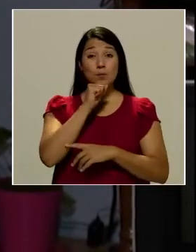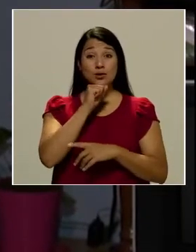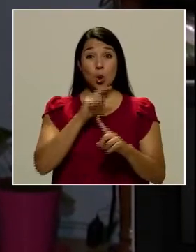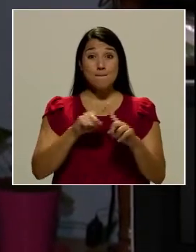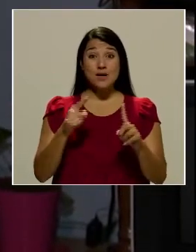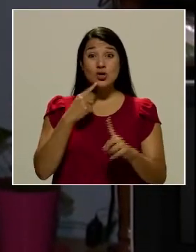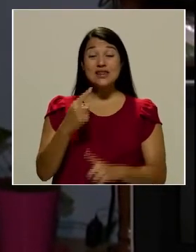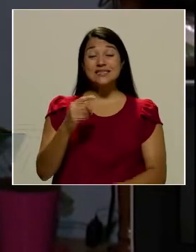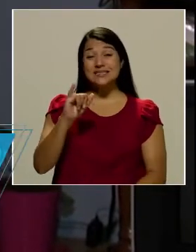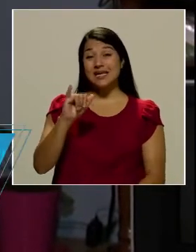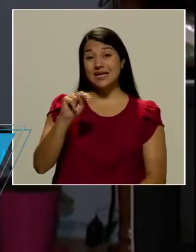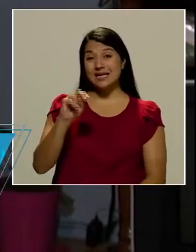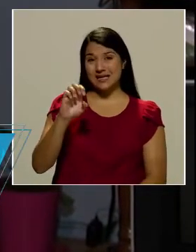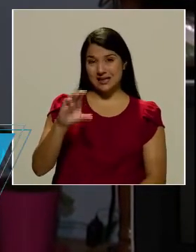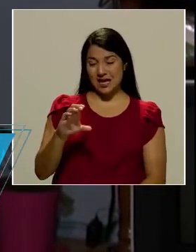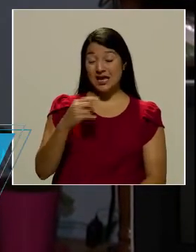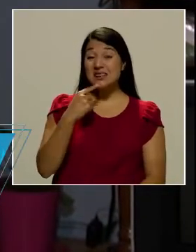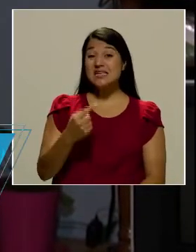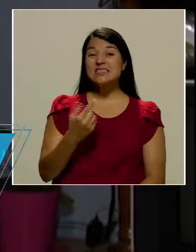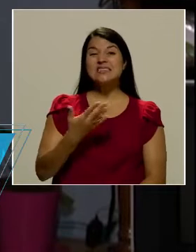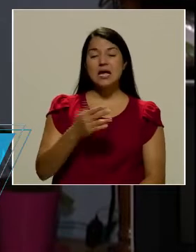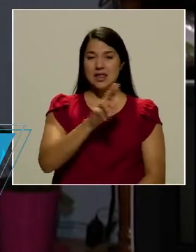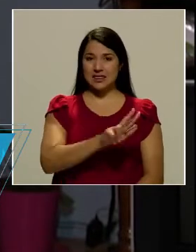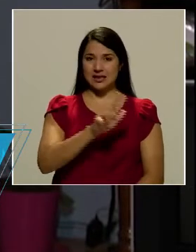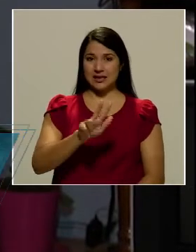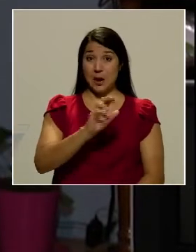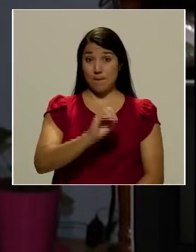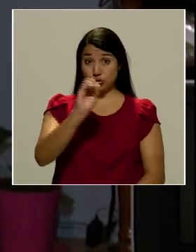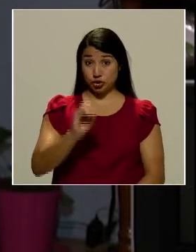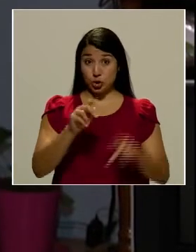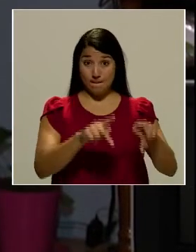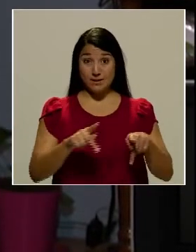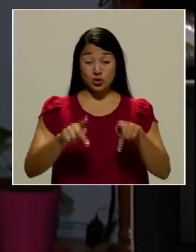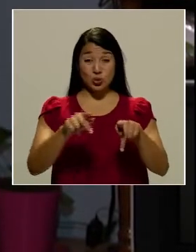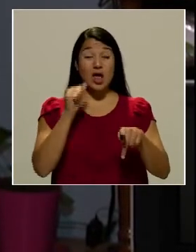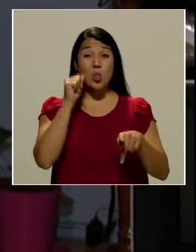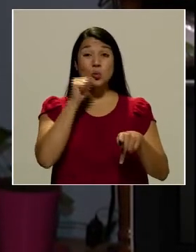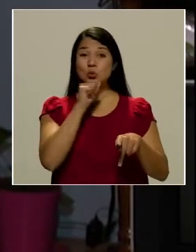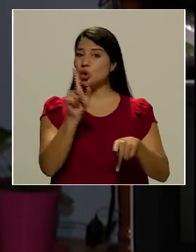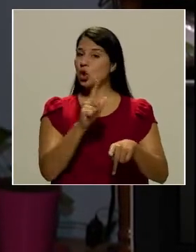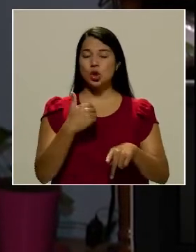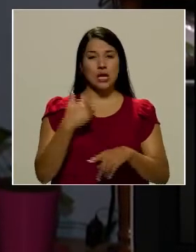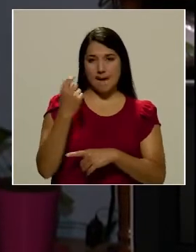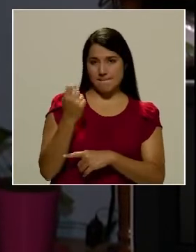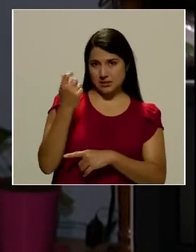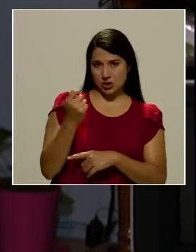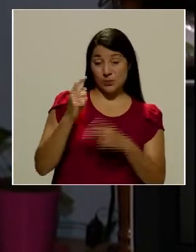INEC revelan que un 33% de esta población no cuenta con pensión y